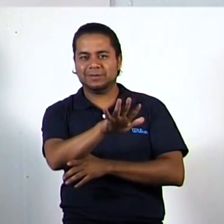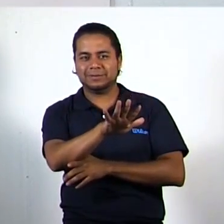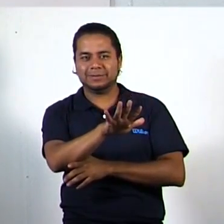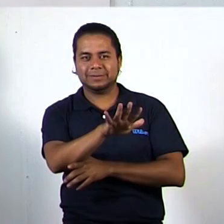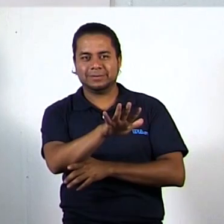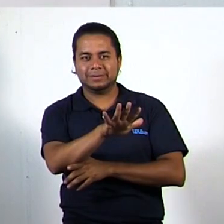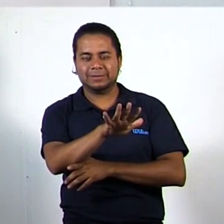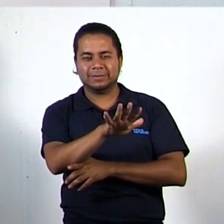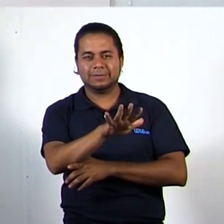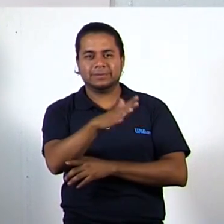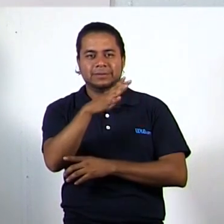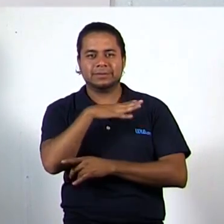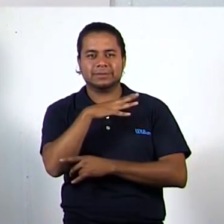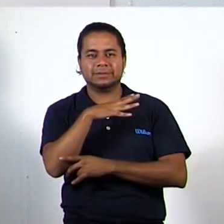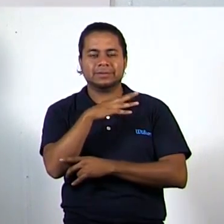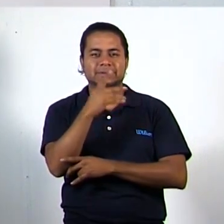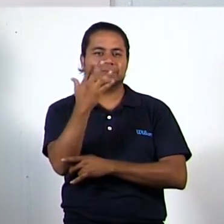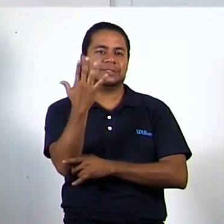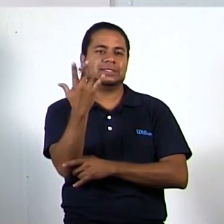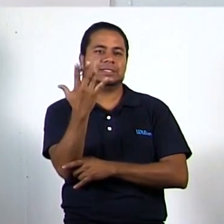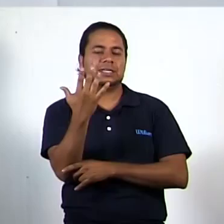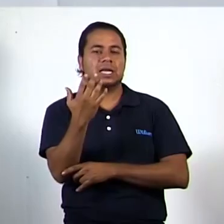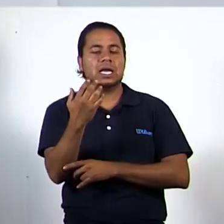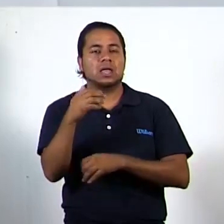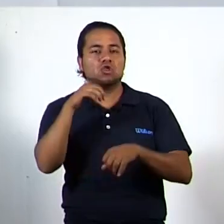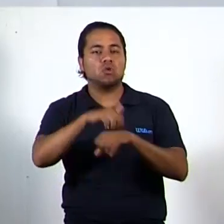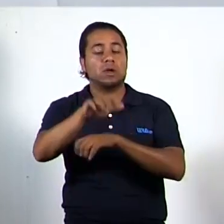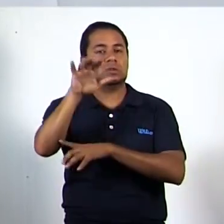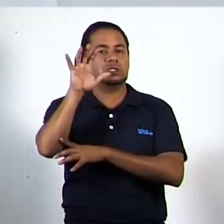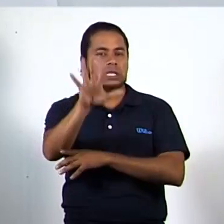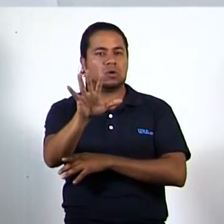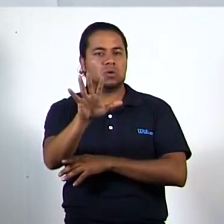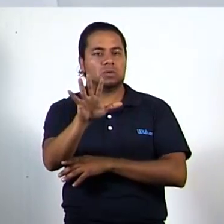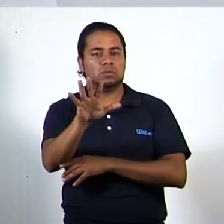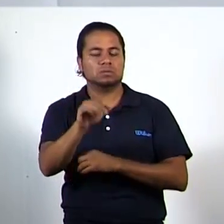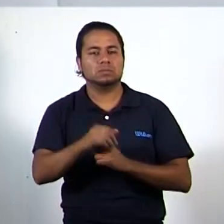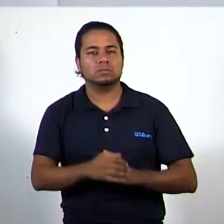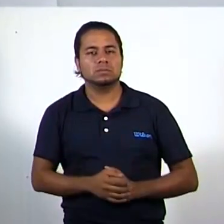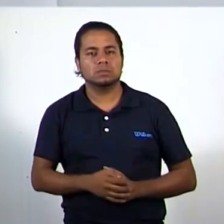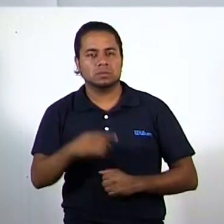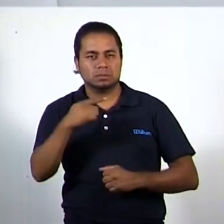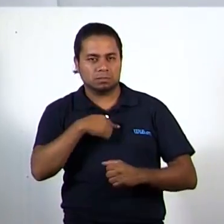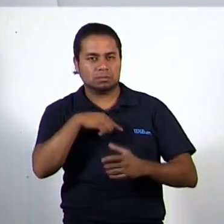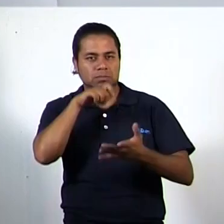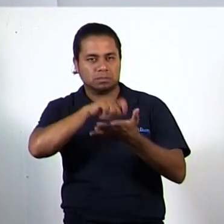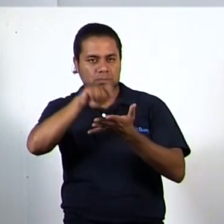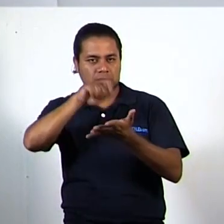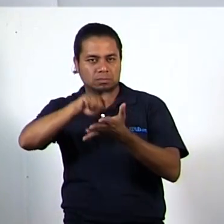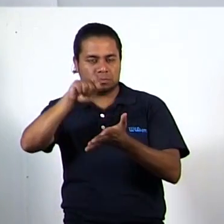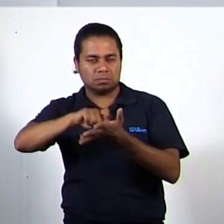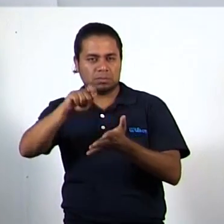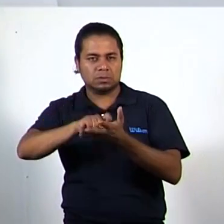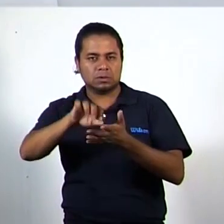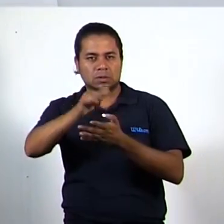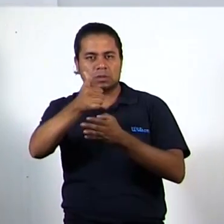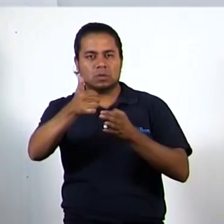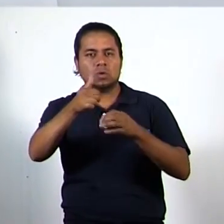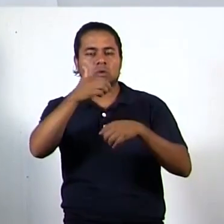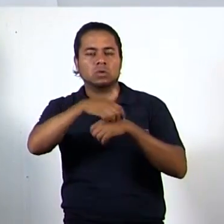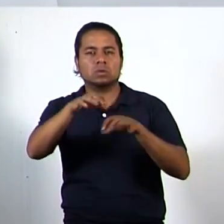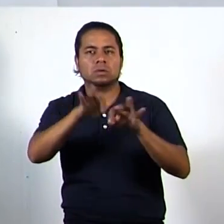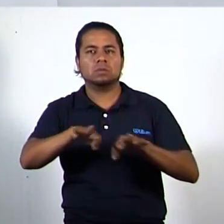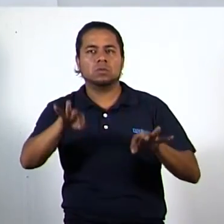lo representa nuestra palma de las manos, o los dedos de nuestras palmas de las manos, y lo voy a anotar acá. Otro número importante es el